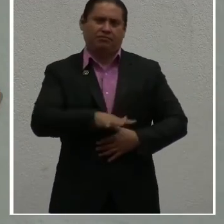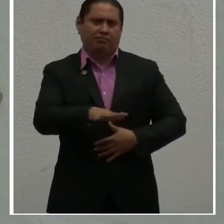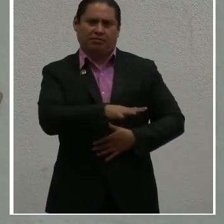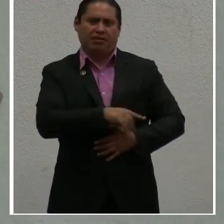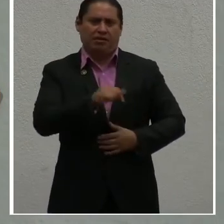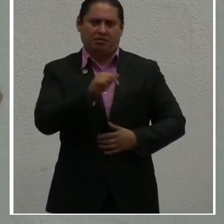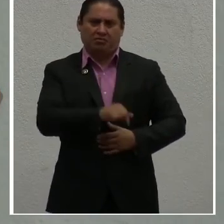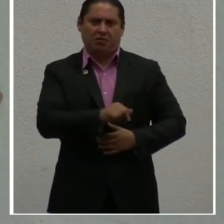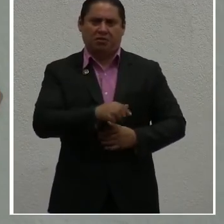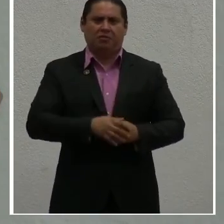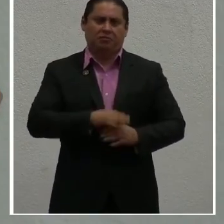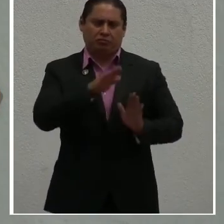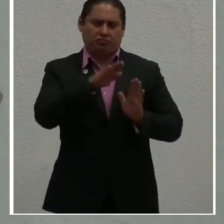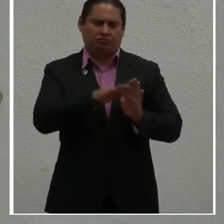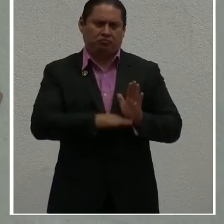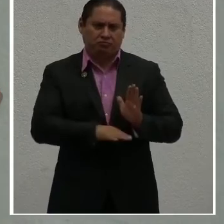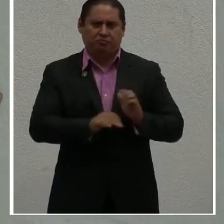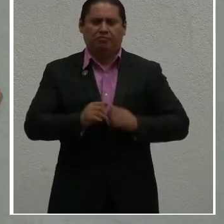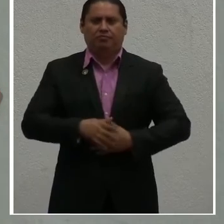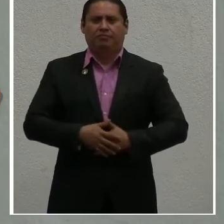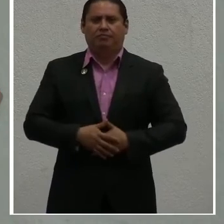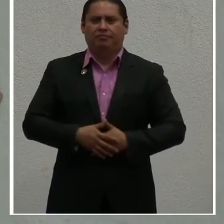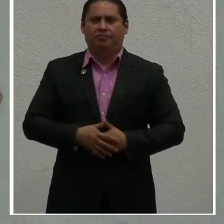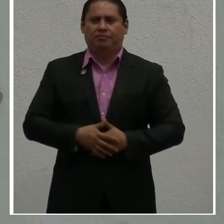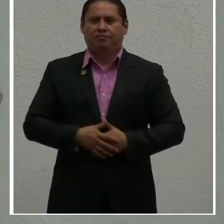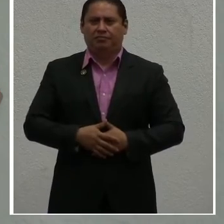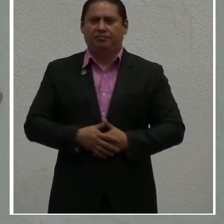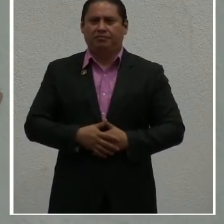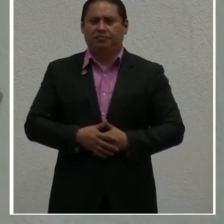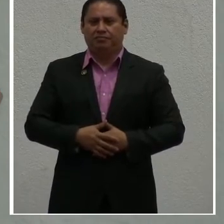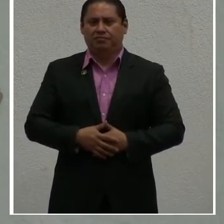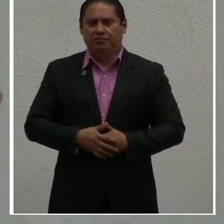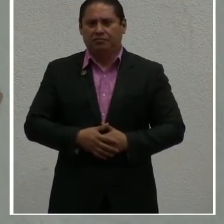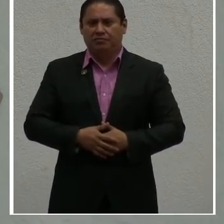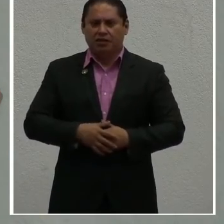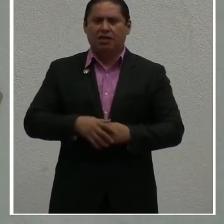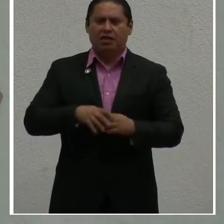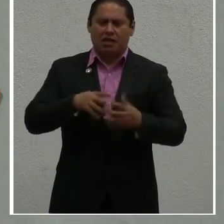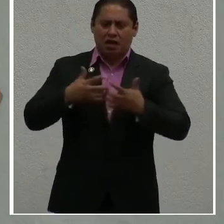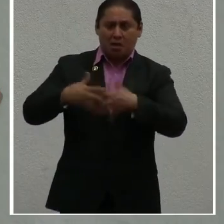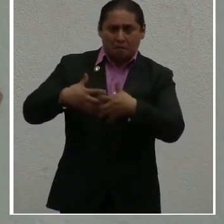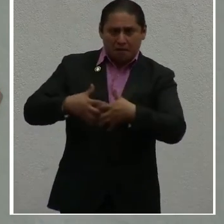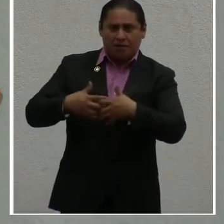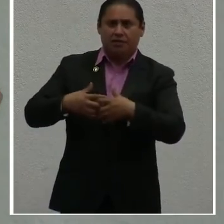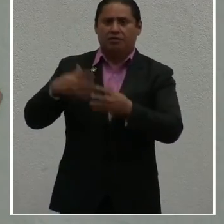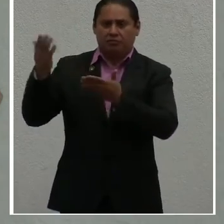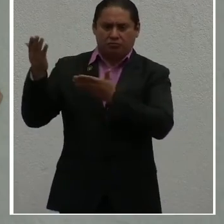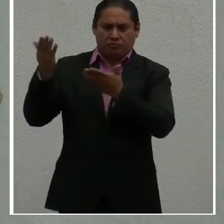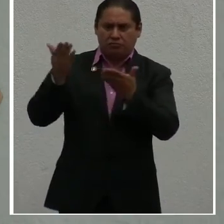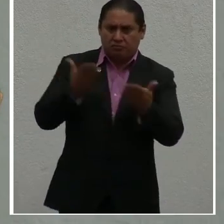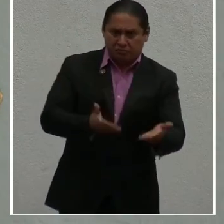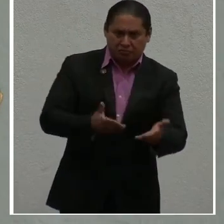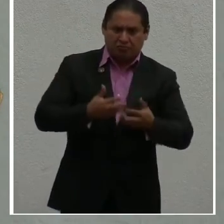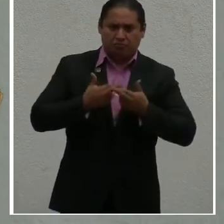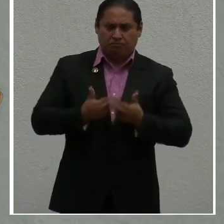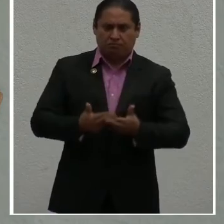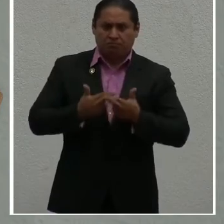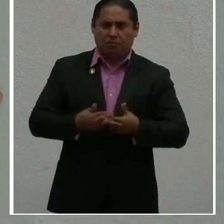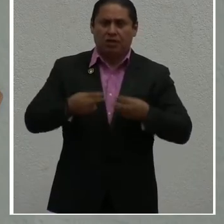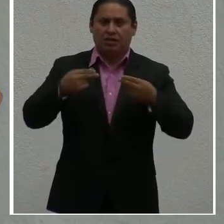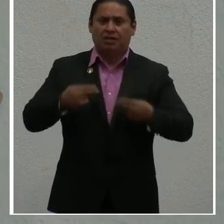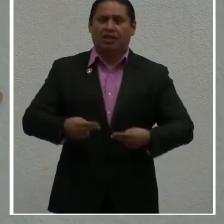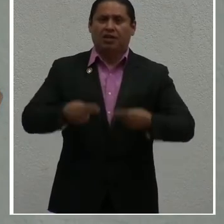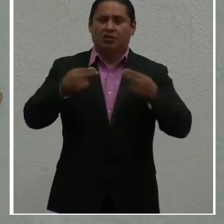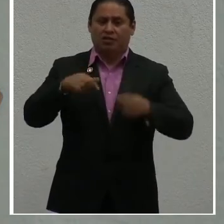una forma de que ellos la califican. Entonces, estamos tratando de cobrarle a las empresas que vienen a enriquecerse, a hacer negocios con los recursos